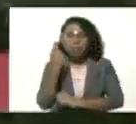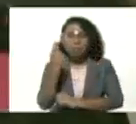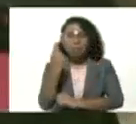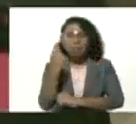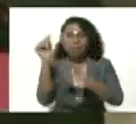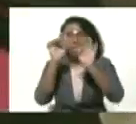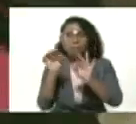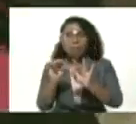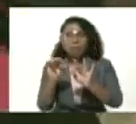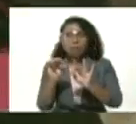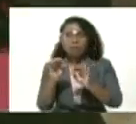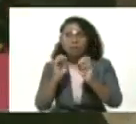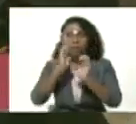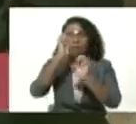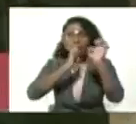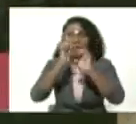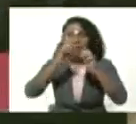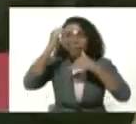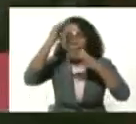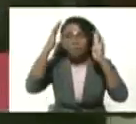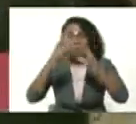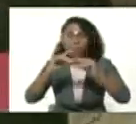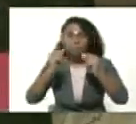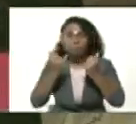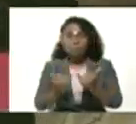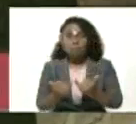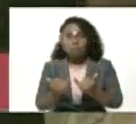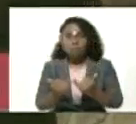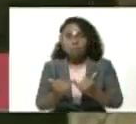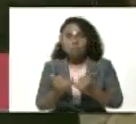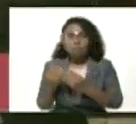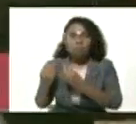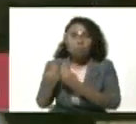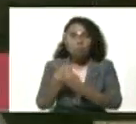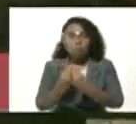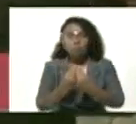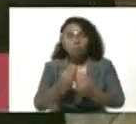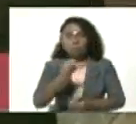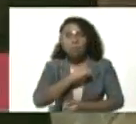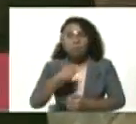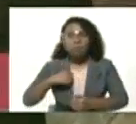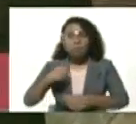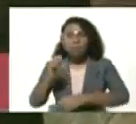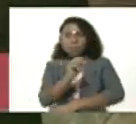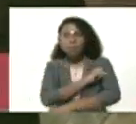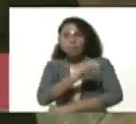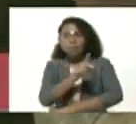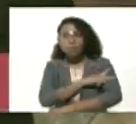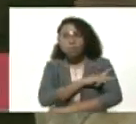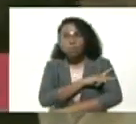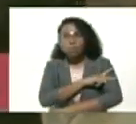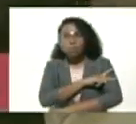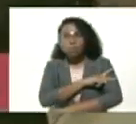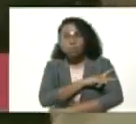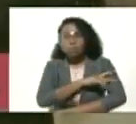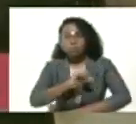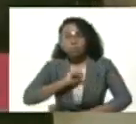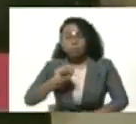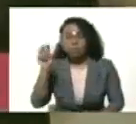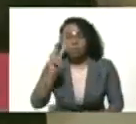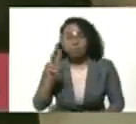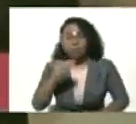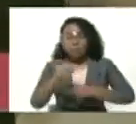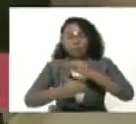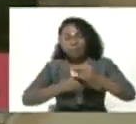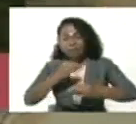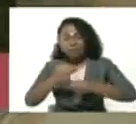fase fue una fase de evaluación y atención inmediata en conjunto con el personal de Protección Civil y Somos Venezuela, que